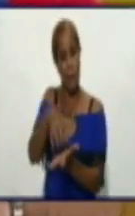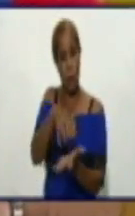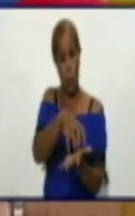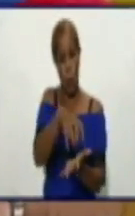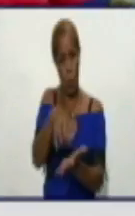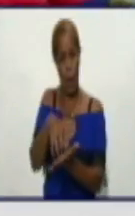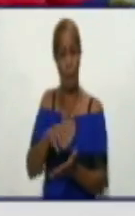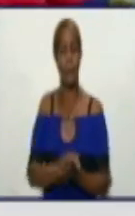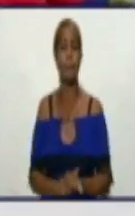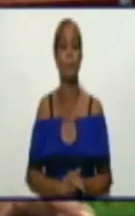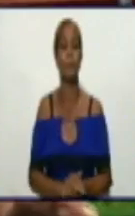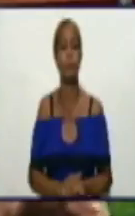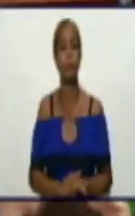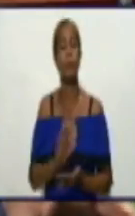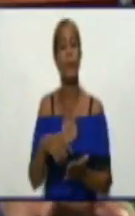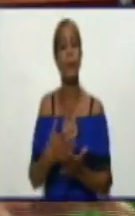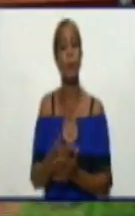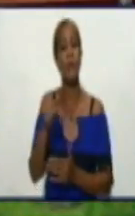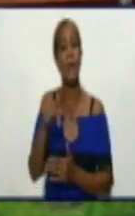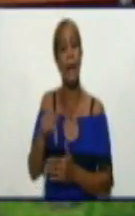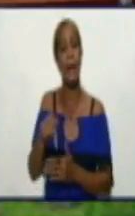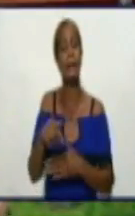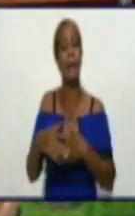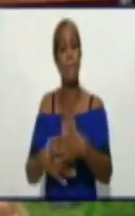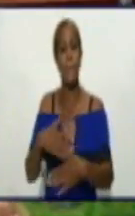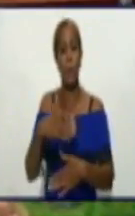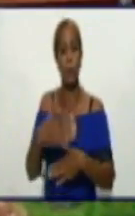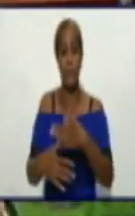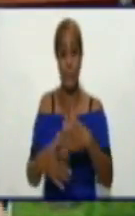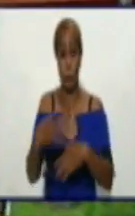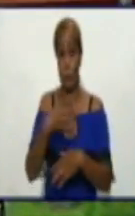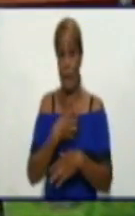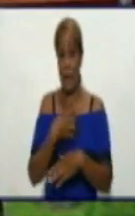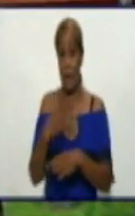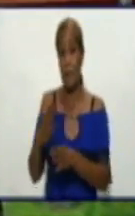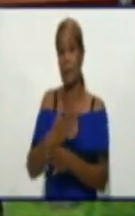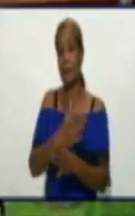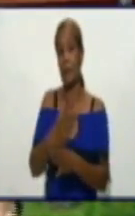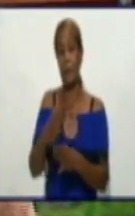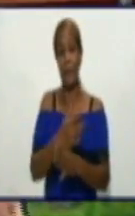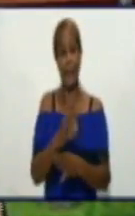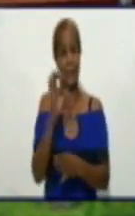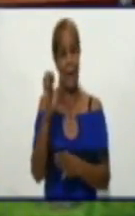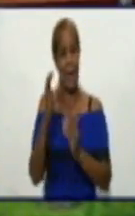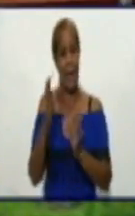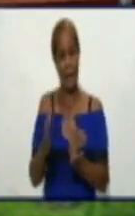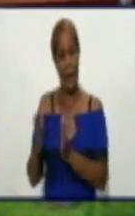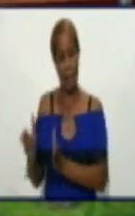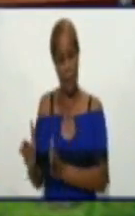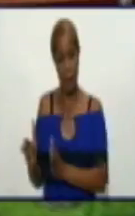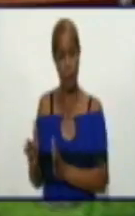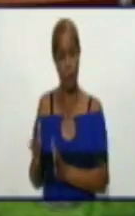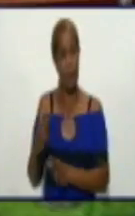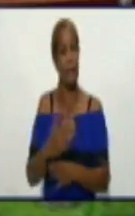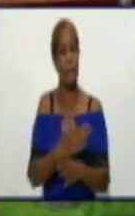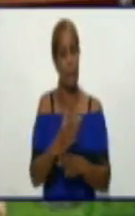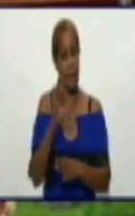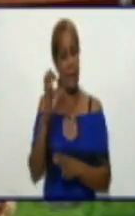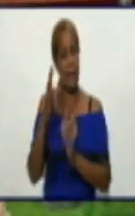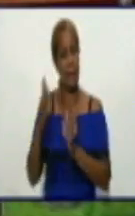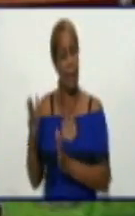establecidas. Este proceso consta de varias etapas. Exacto. Antes de caer en la explicación de lo que se va a hacer en cada una de